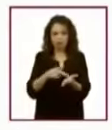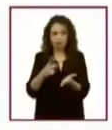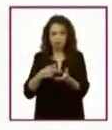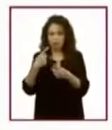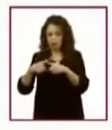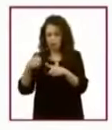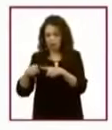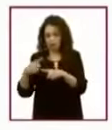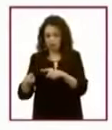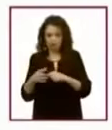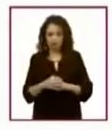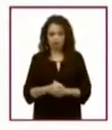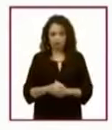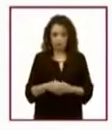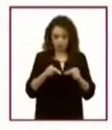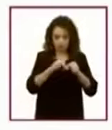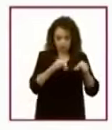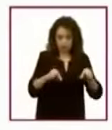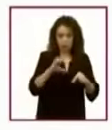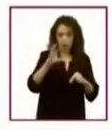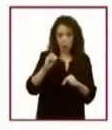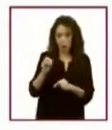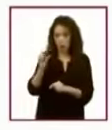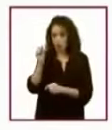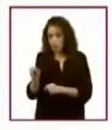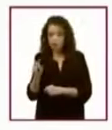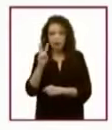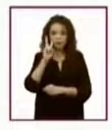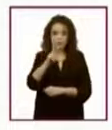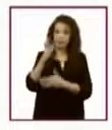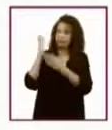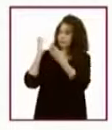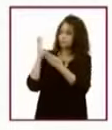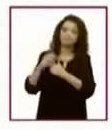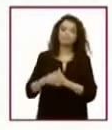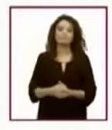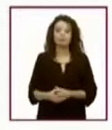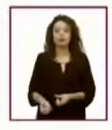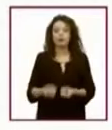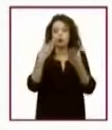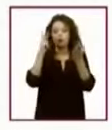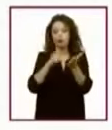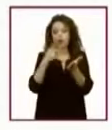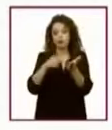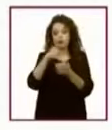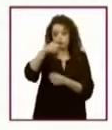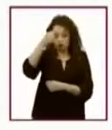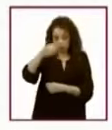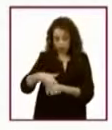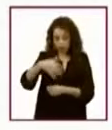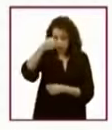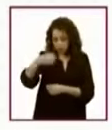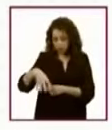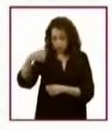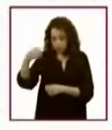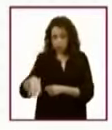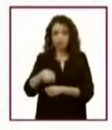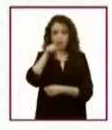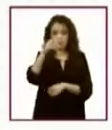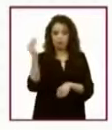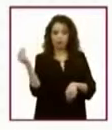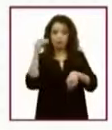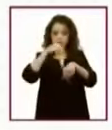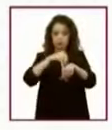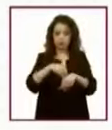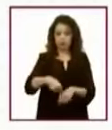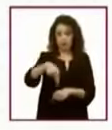totalmente entre 2 de ellas. Cuenta el número de veces que lanzas la aguja y denótalo por n.